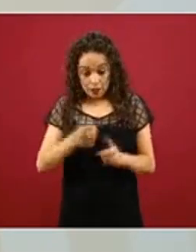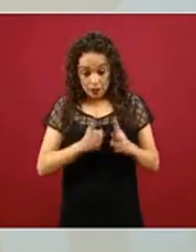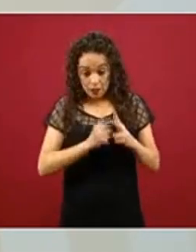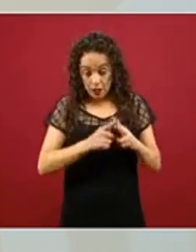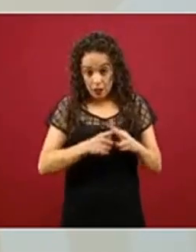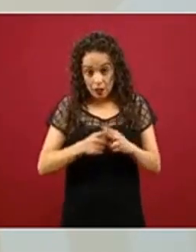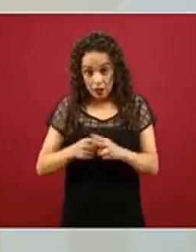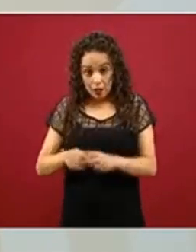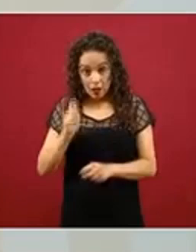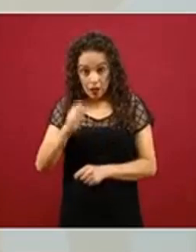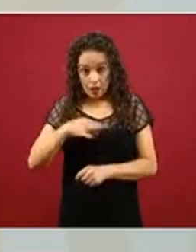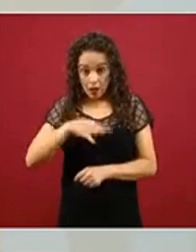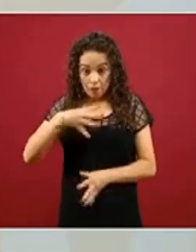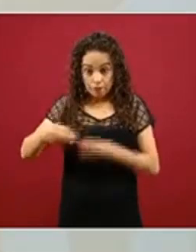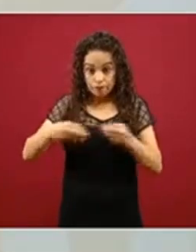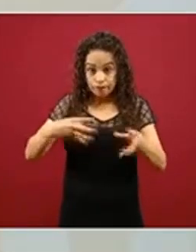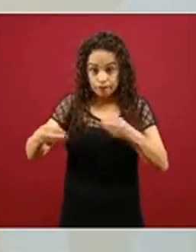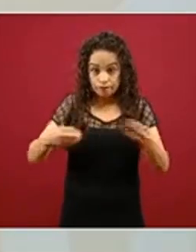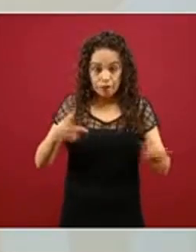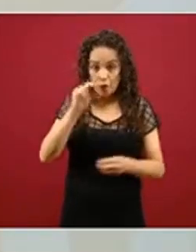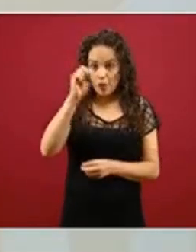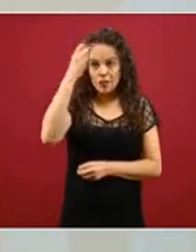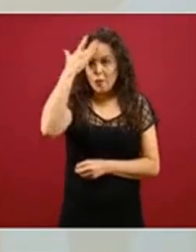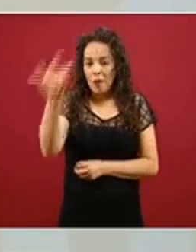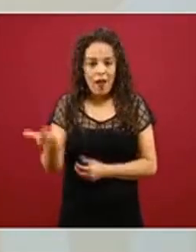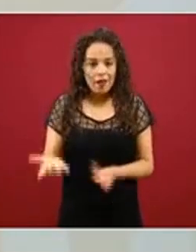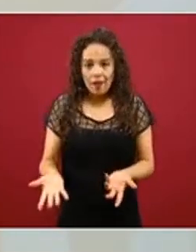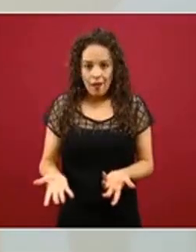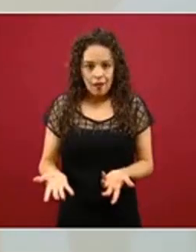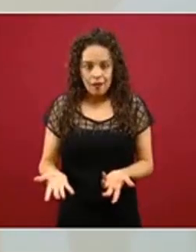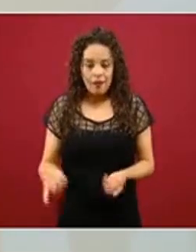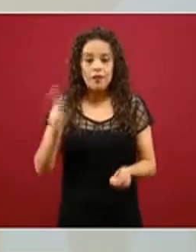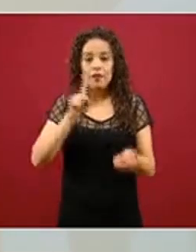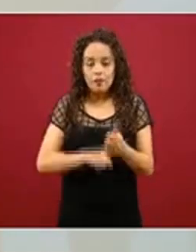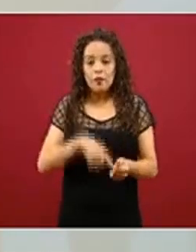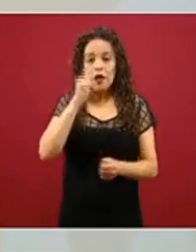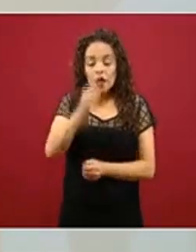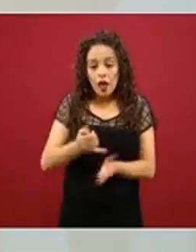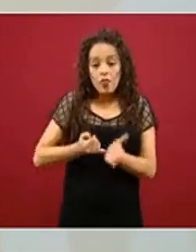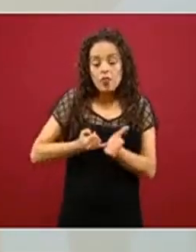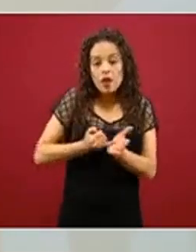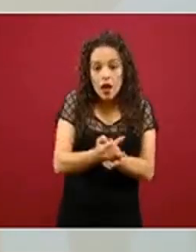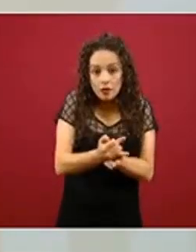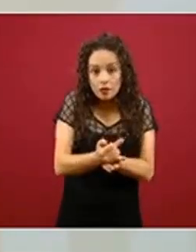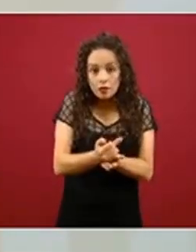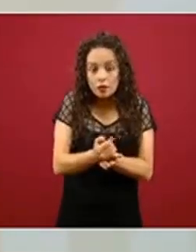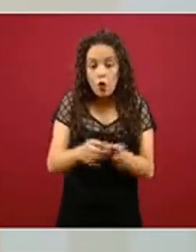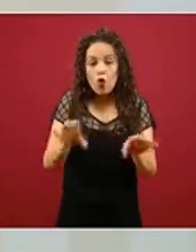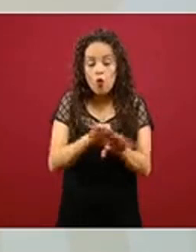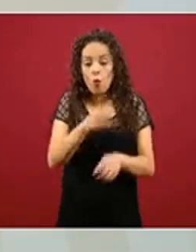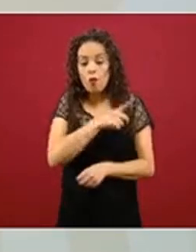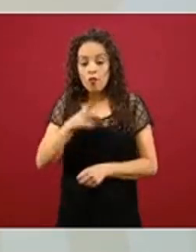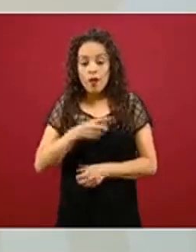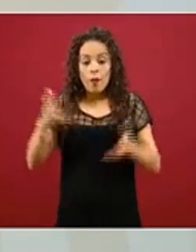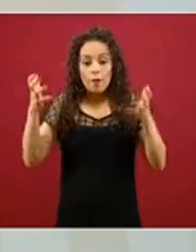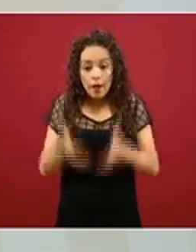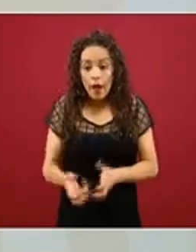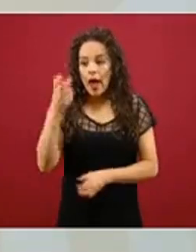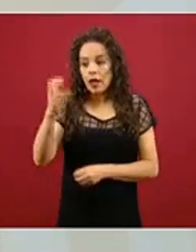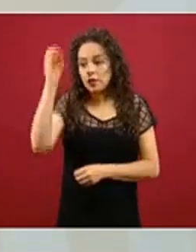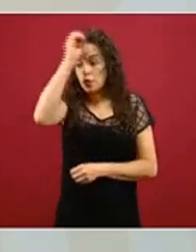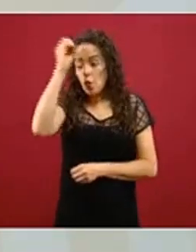modelos son aproximaciones a la realidad que orientan sobre las decisiones que hay que tomar y las acciones que hay que